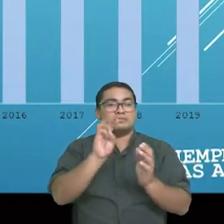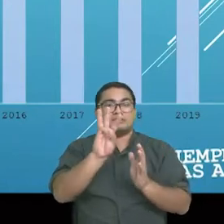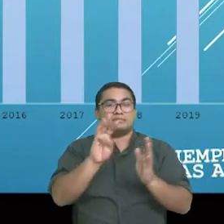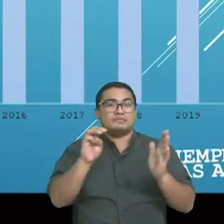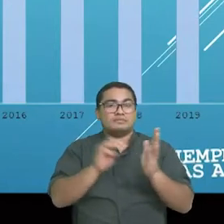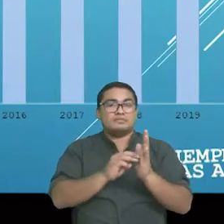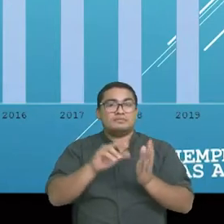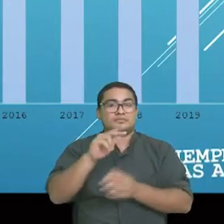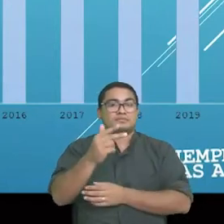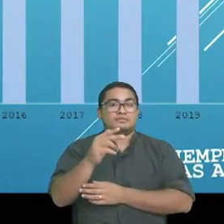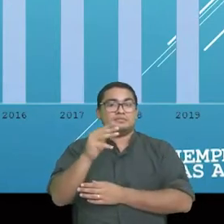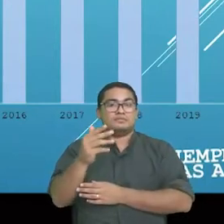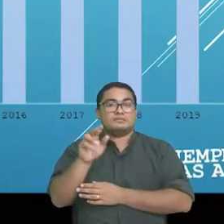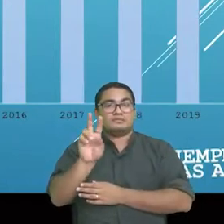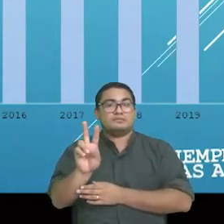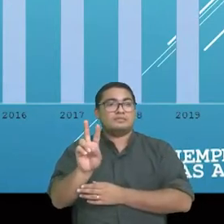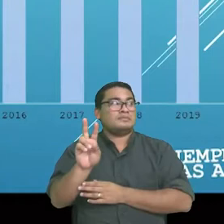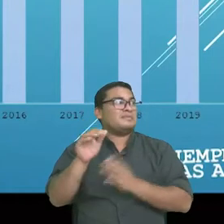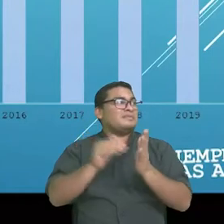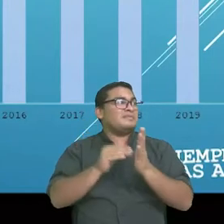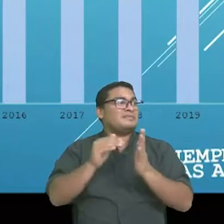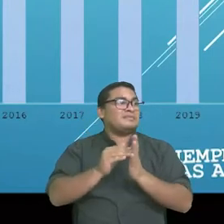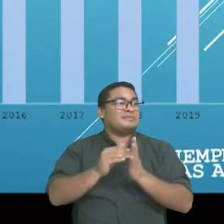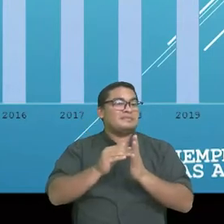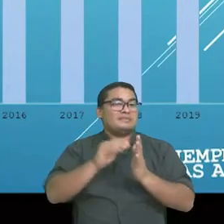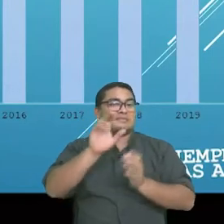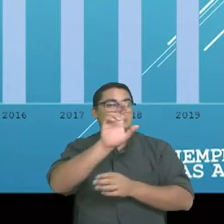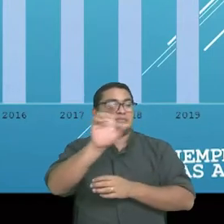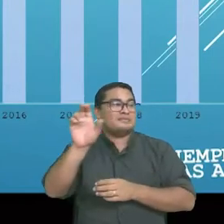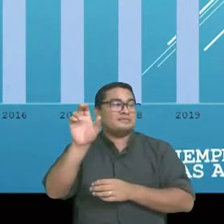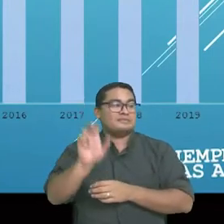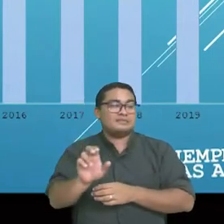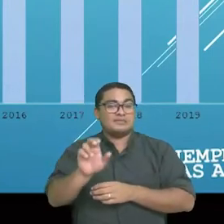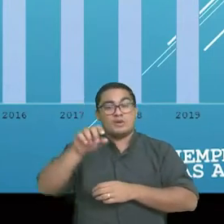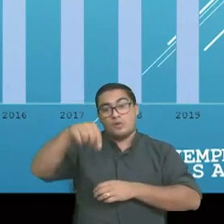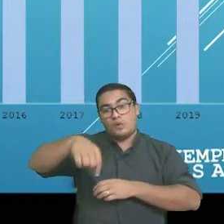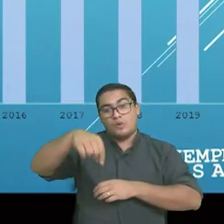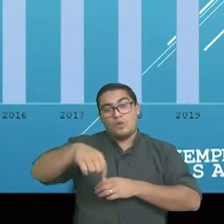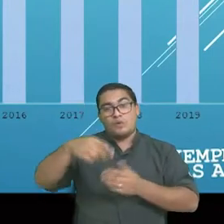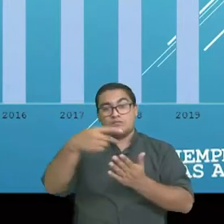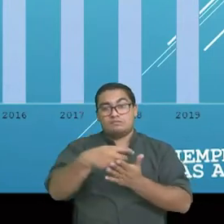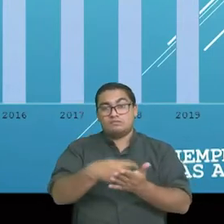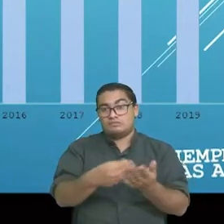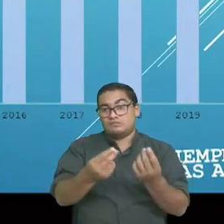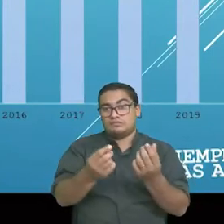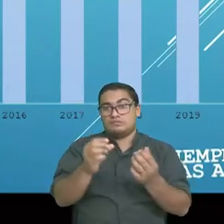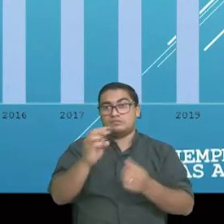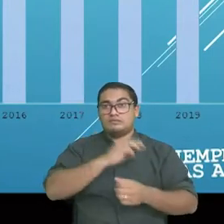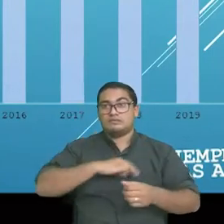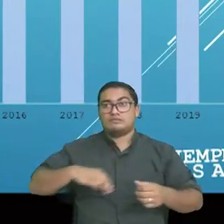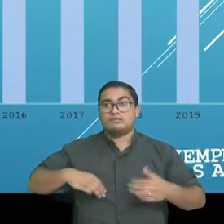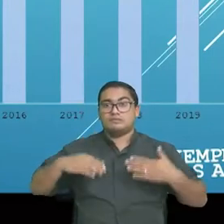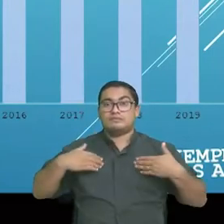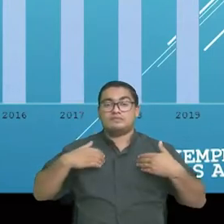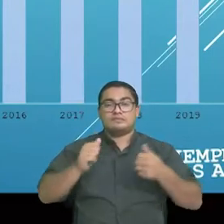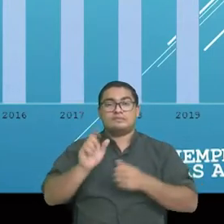3.892 millones de córdobas. ¿Con qué presupuesto lo tenemos hoy el MINSA? Lo tenemos con un presupuesto